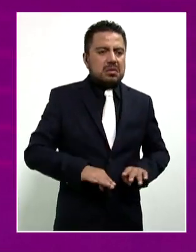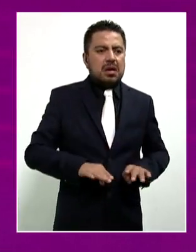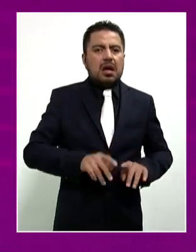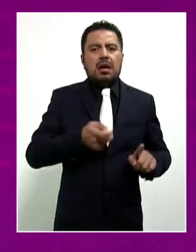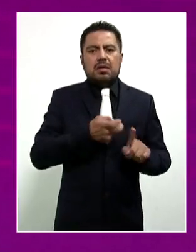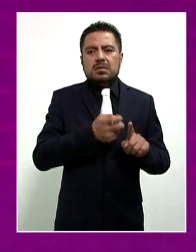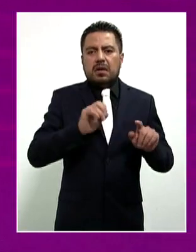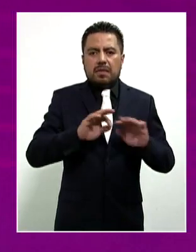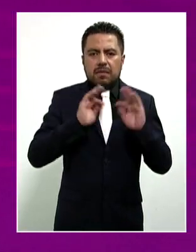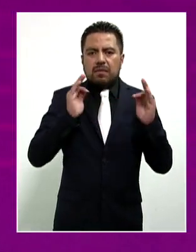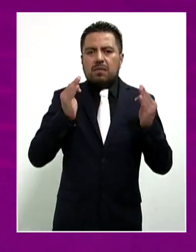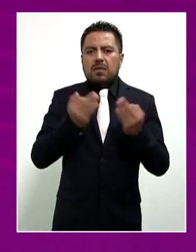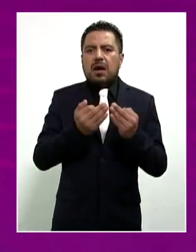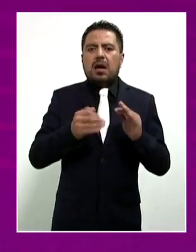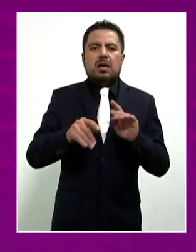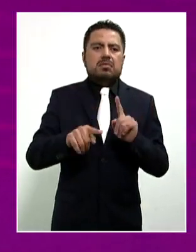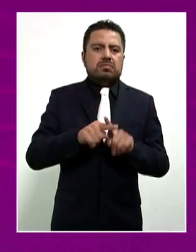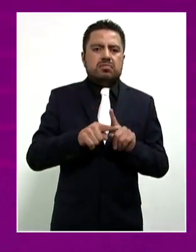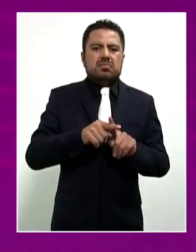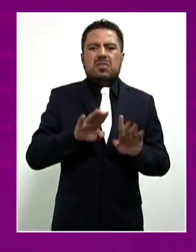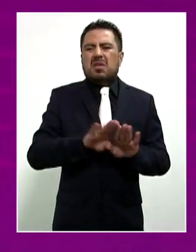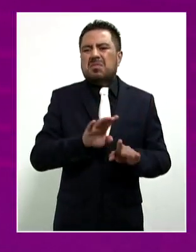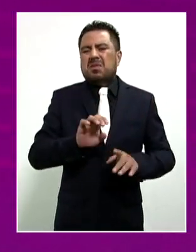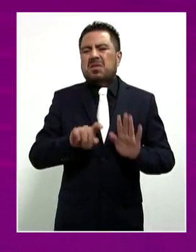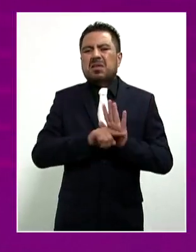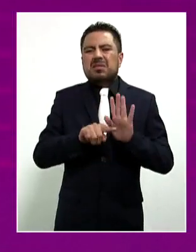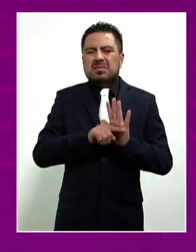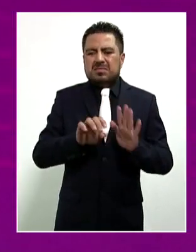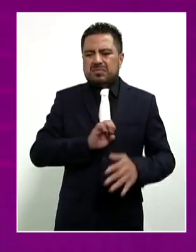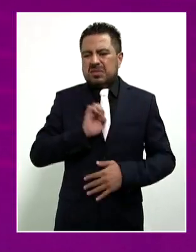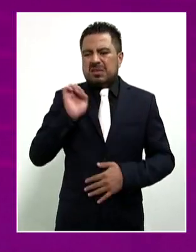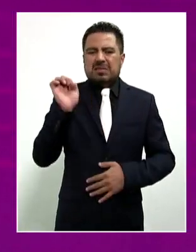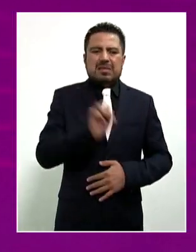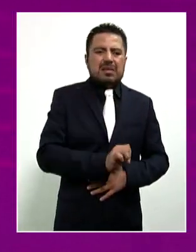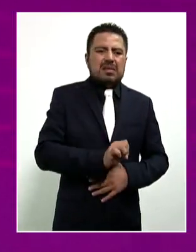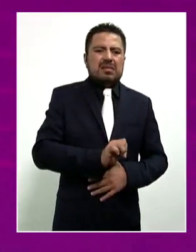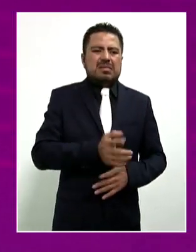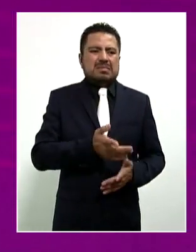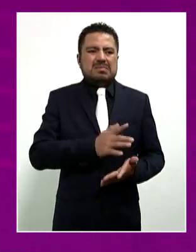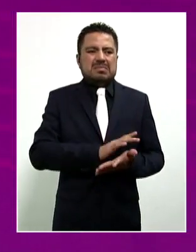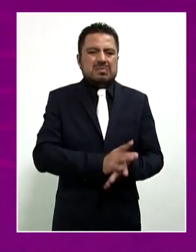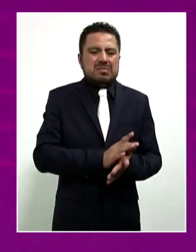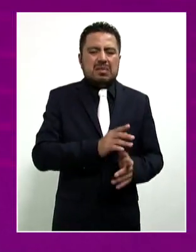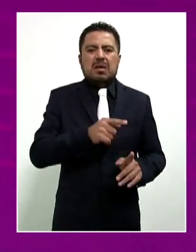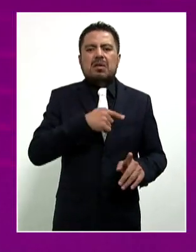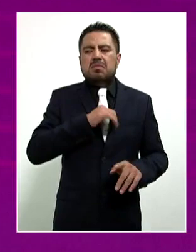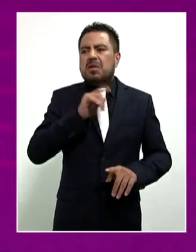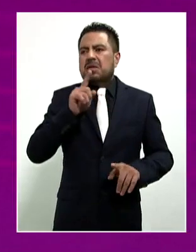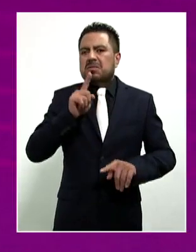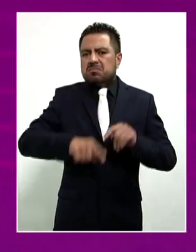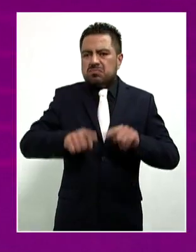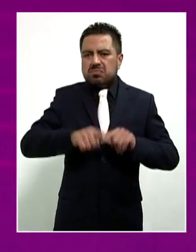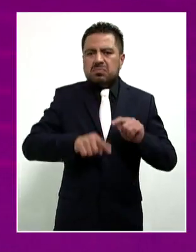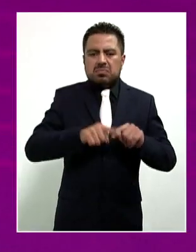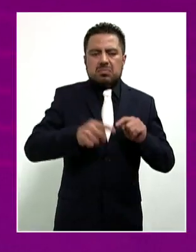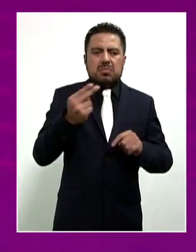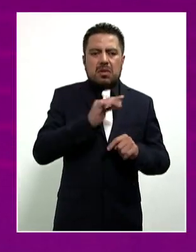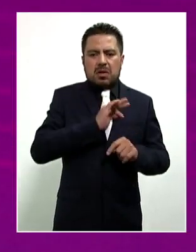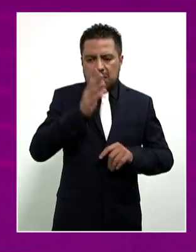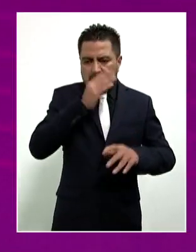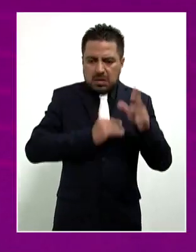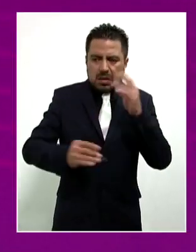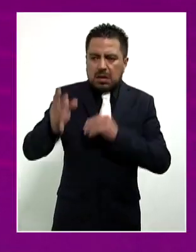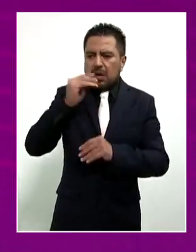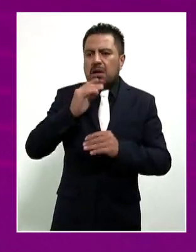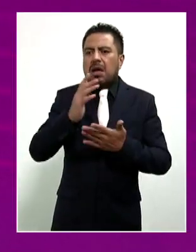tipo de actitudes xenofóbicas se pueden ir mitigando y podemos incluso ir aprendiendo, ir